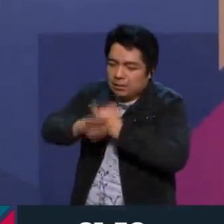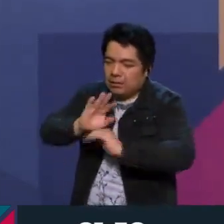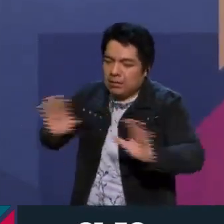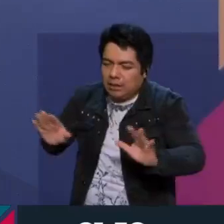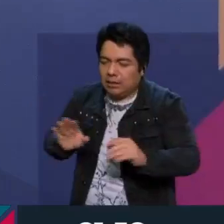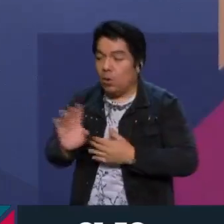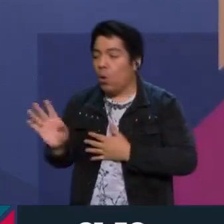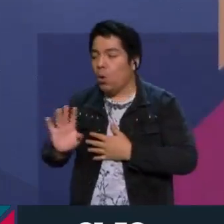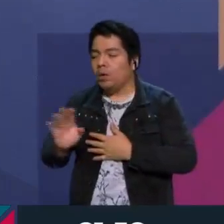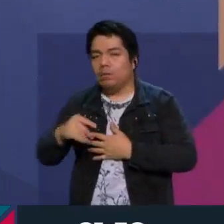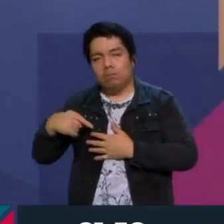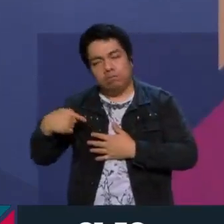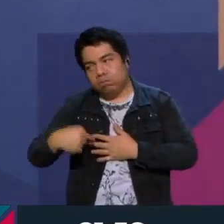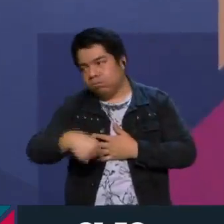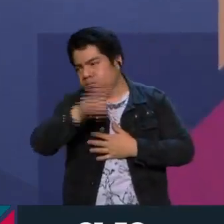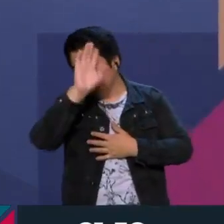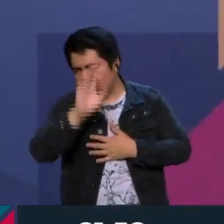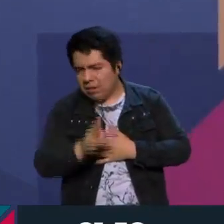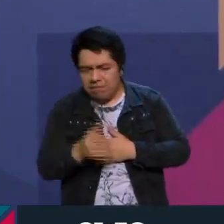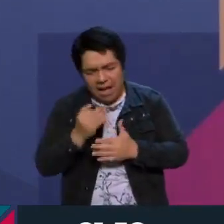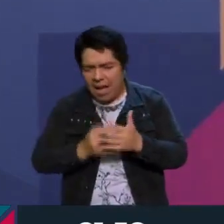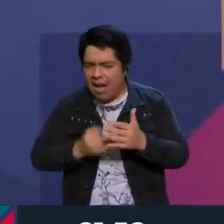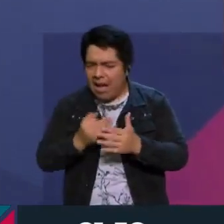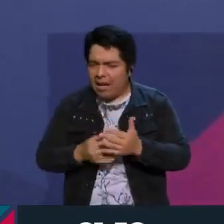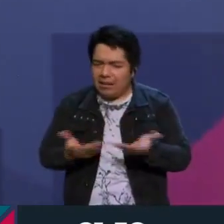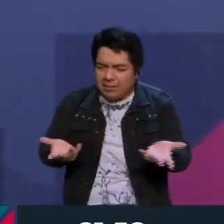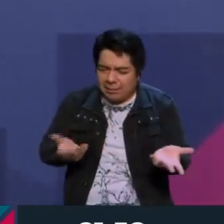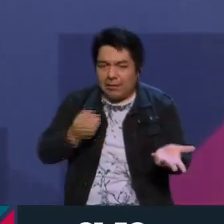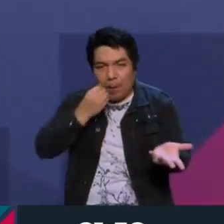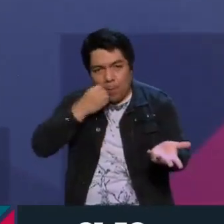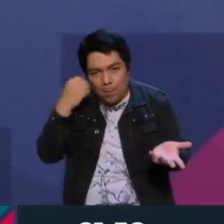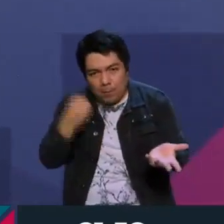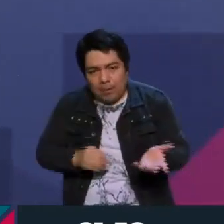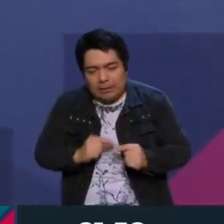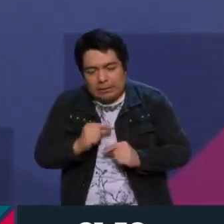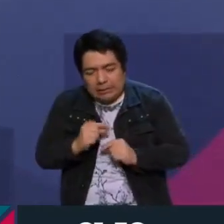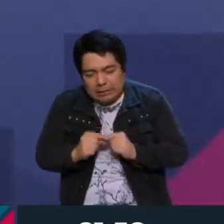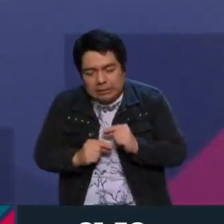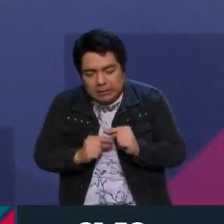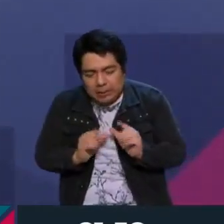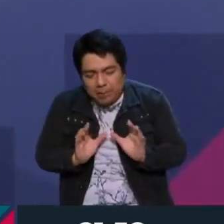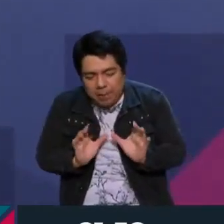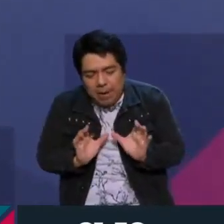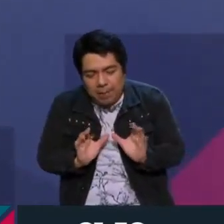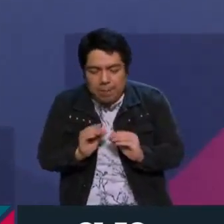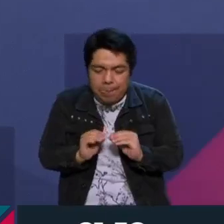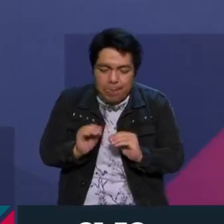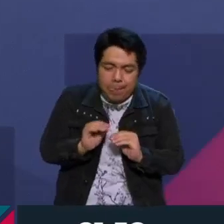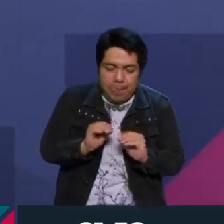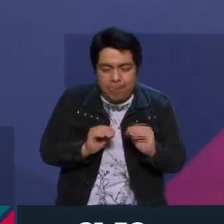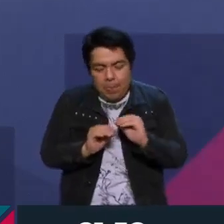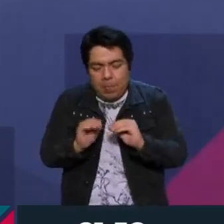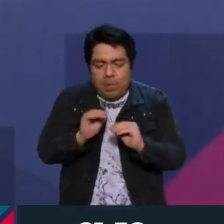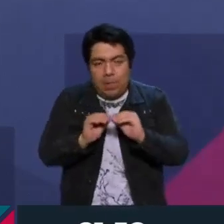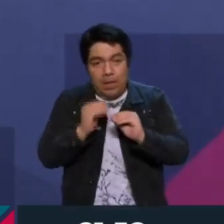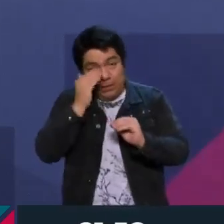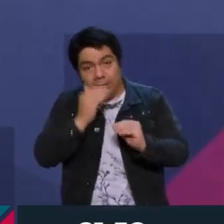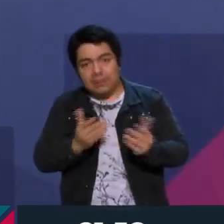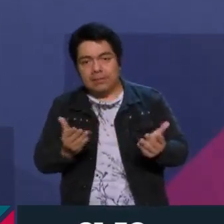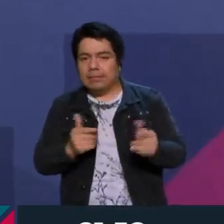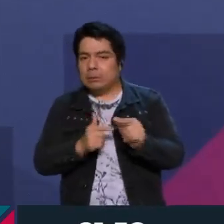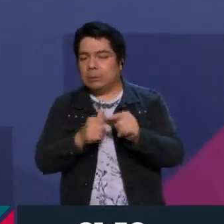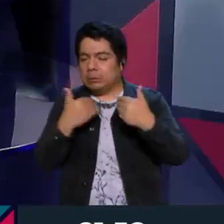es a muy largo plazo, y qué padre poder empujarlo, estar en las primeras piedras que se están poniendo para un proceso que va a ser